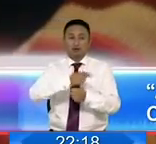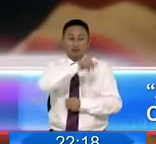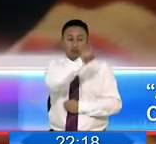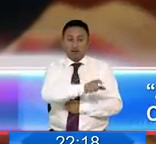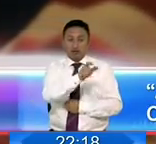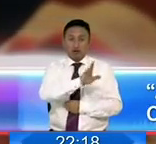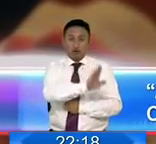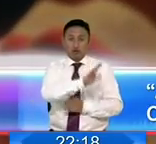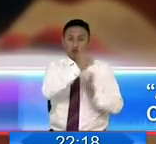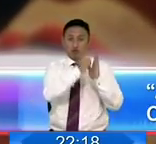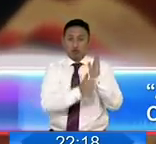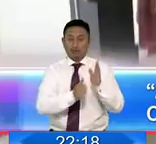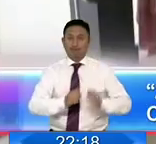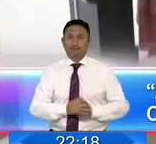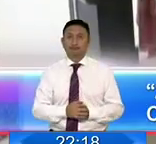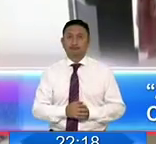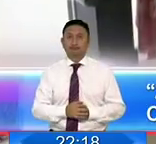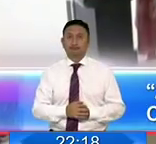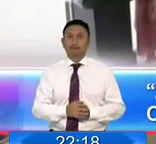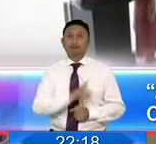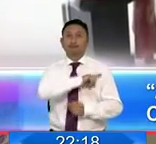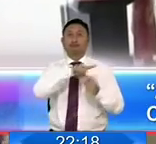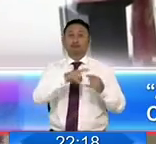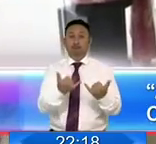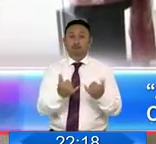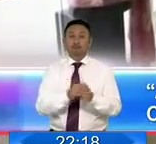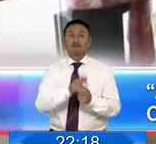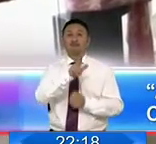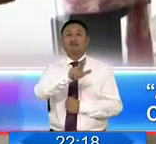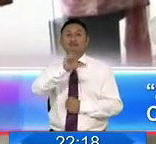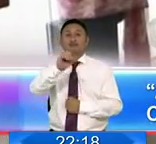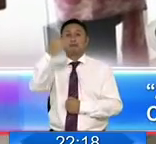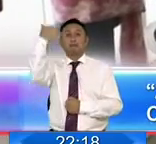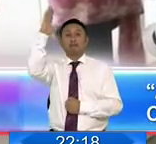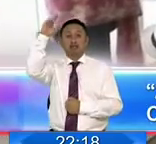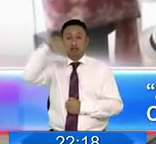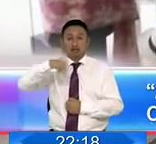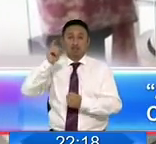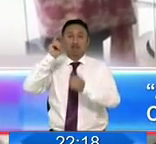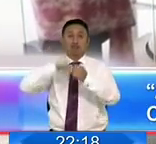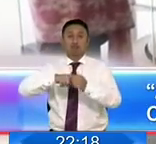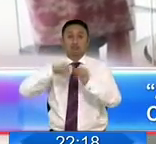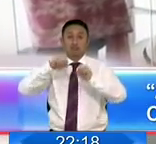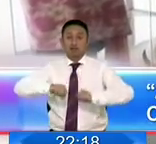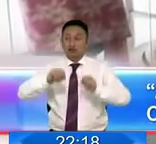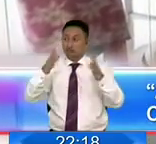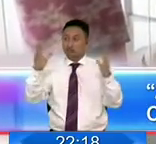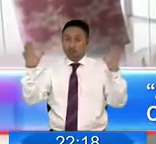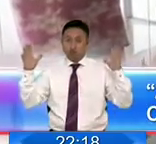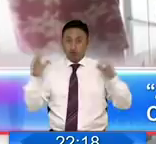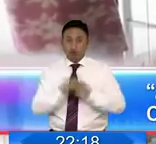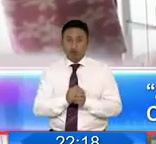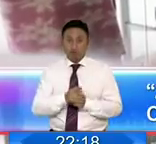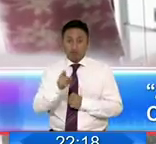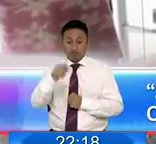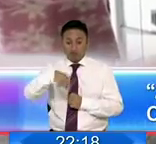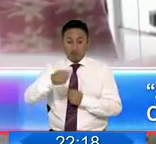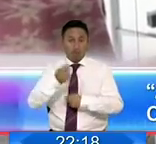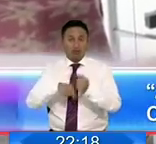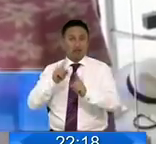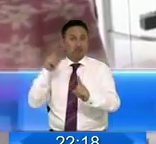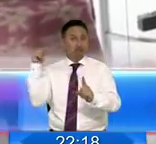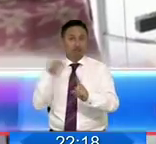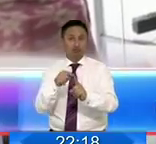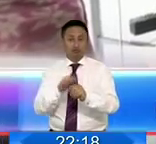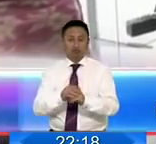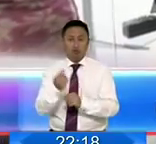artesanos ecuatorianos. Hasta la fecha, más de 30 artesanos han participado en este showroom y ellos han hecho ventas directas a